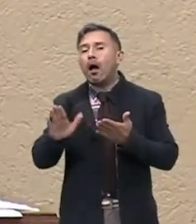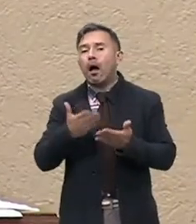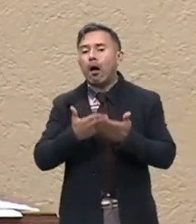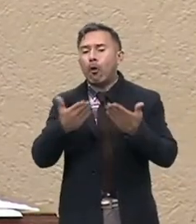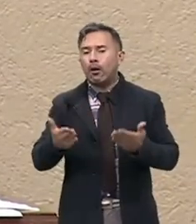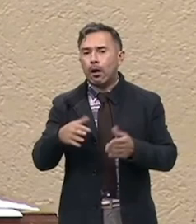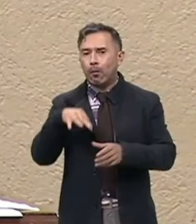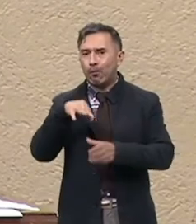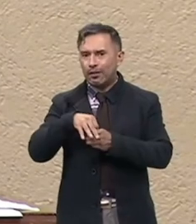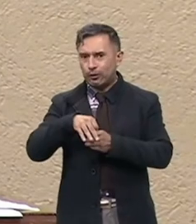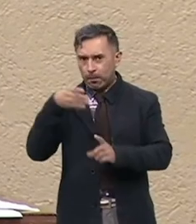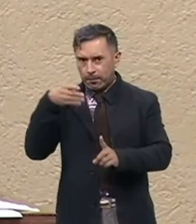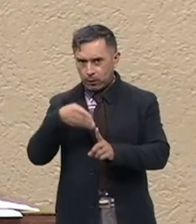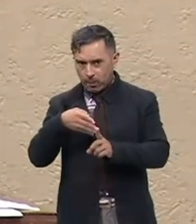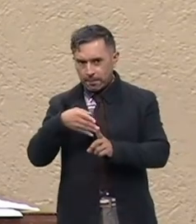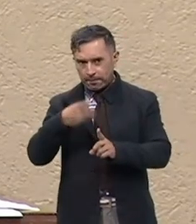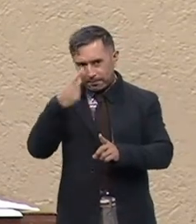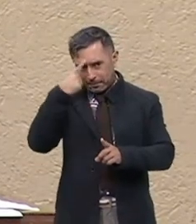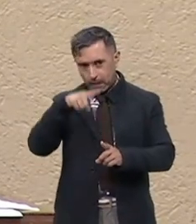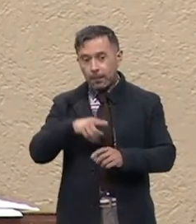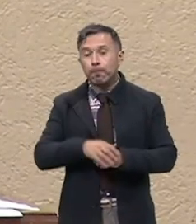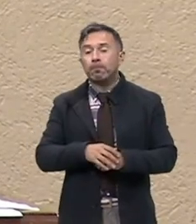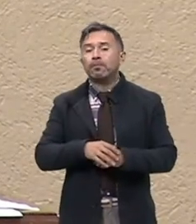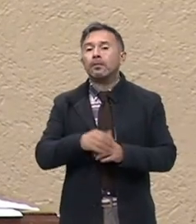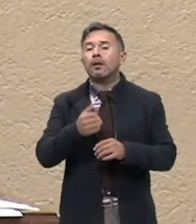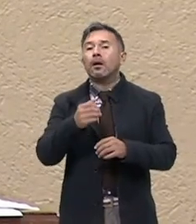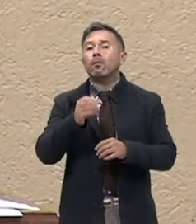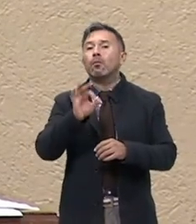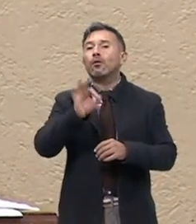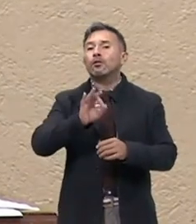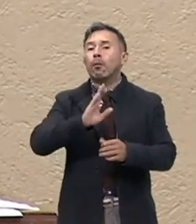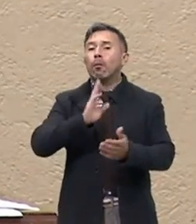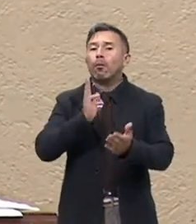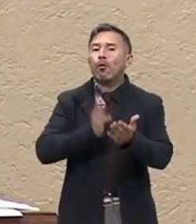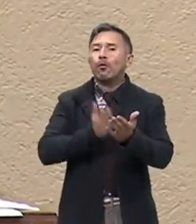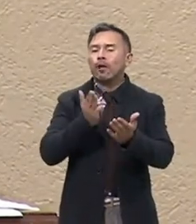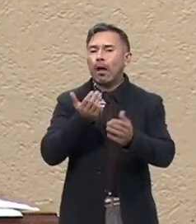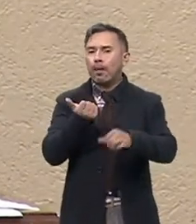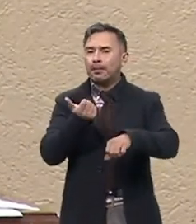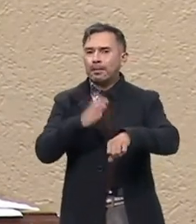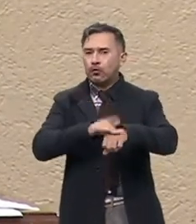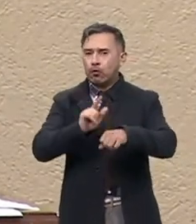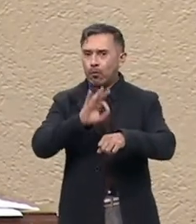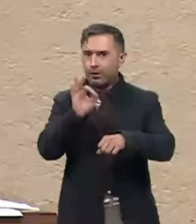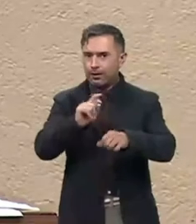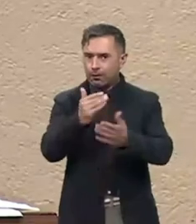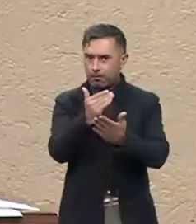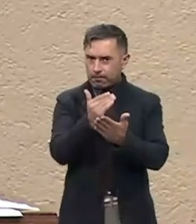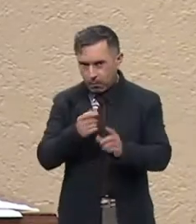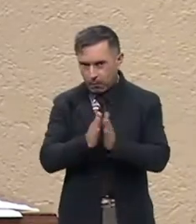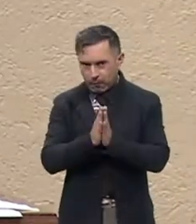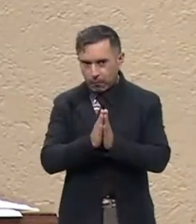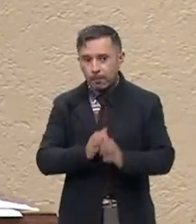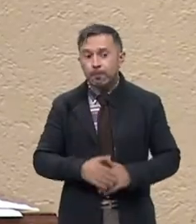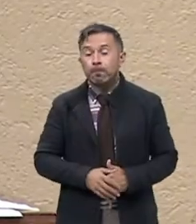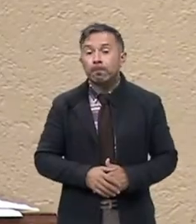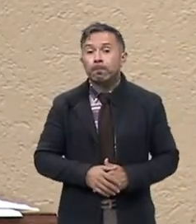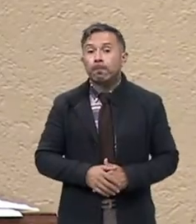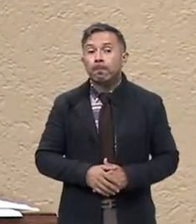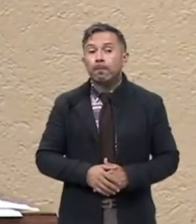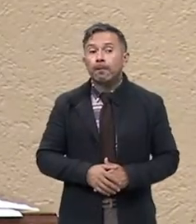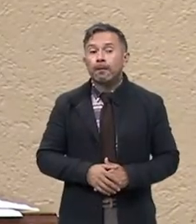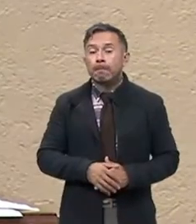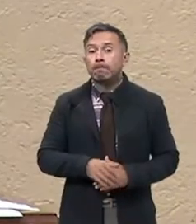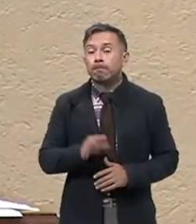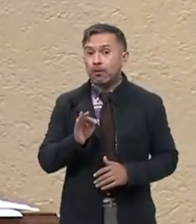lo que hace al criterio de reducción de la administración y al gasto no reportado como viene el proyecto que se estén a favor